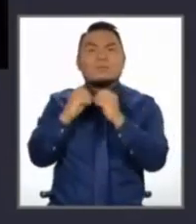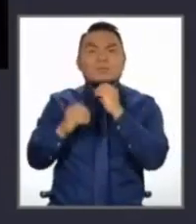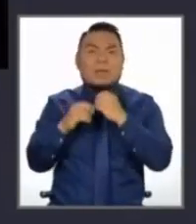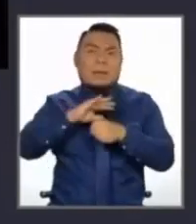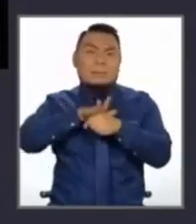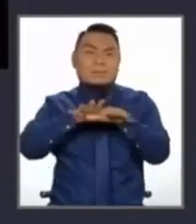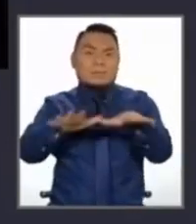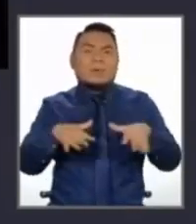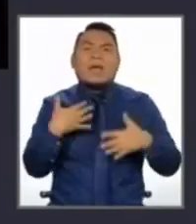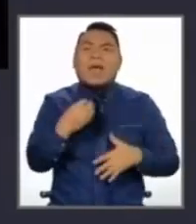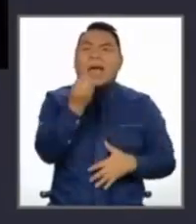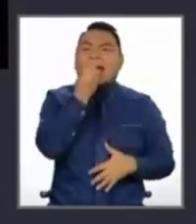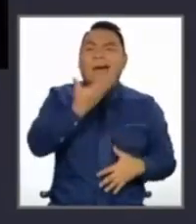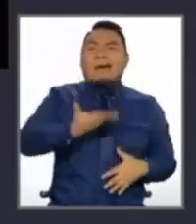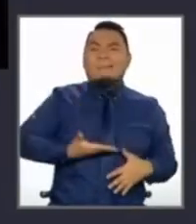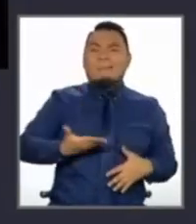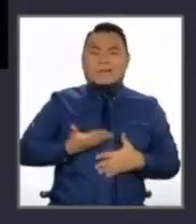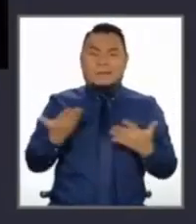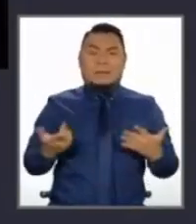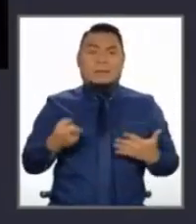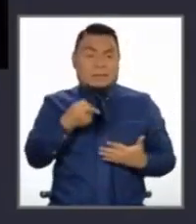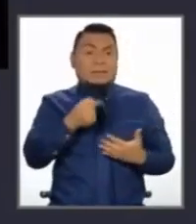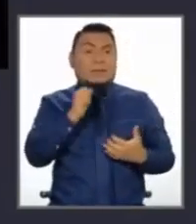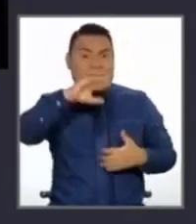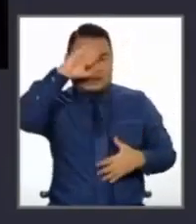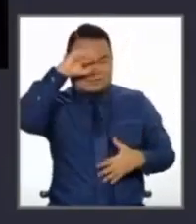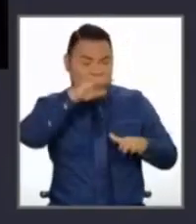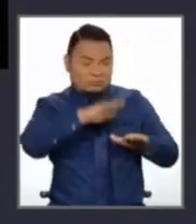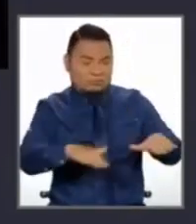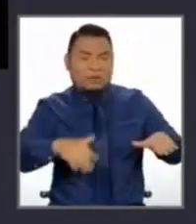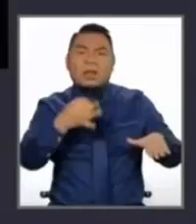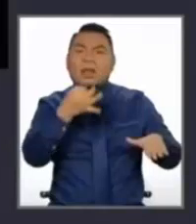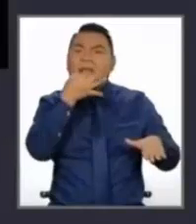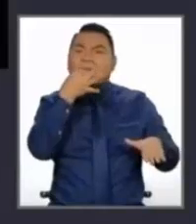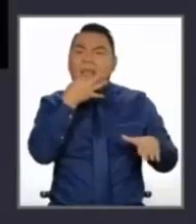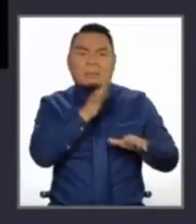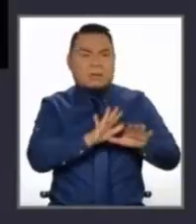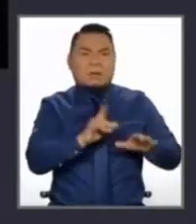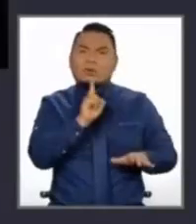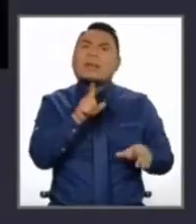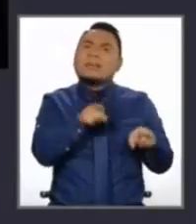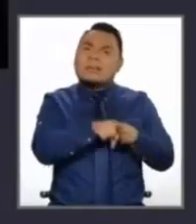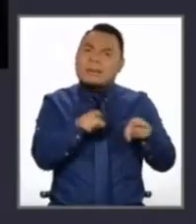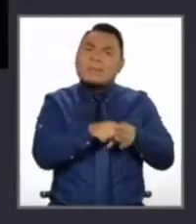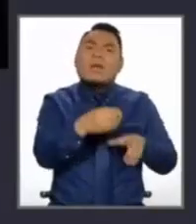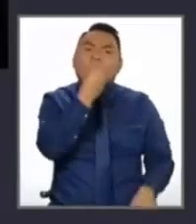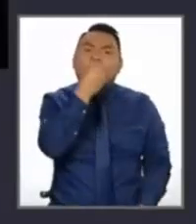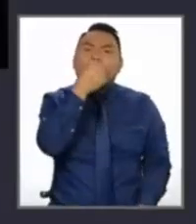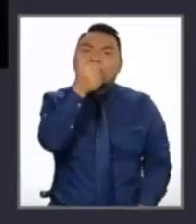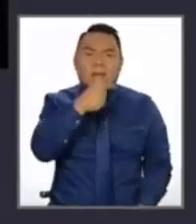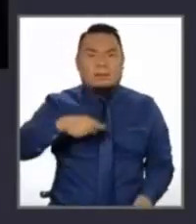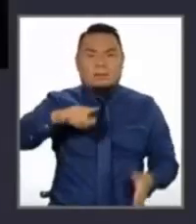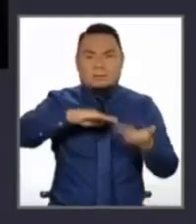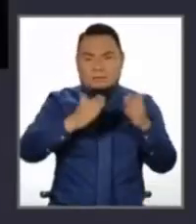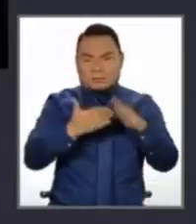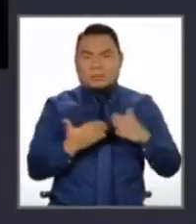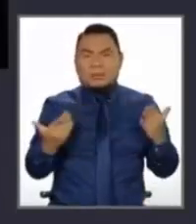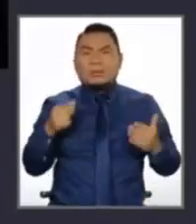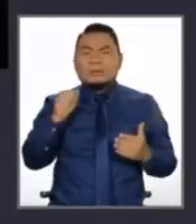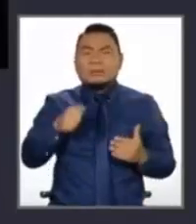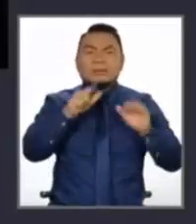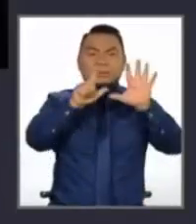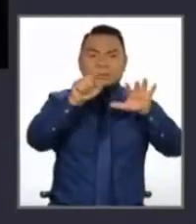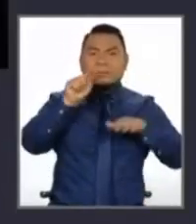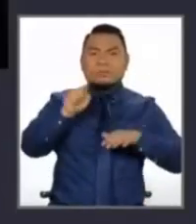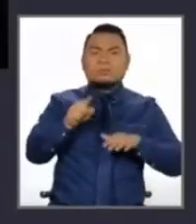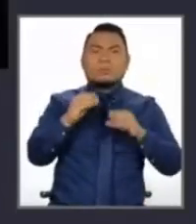pandemia ha traído hambre. La anemia no solamente son unas pastillitas y unos sobrecitos, es darle de comer bien a nuestro pueblo. Han subido en